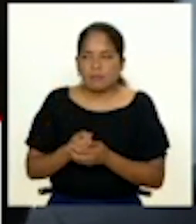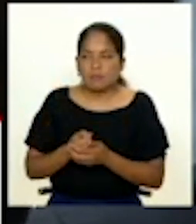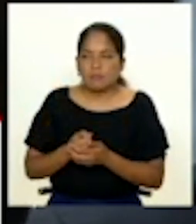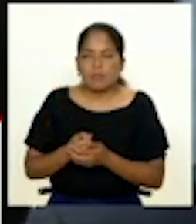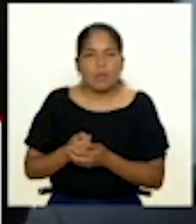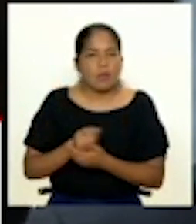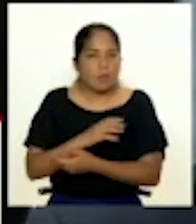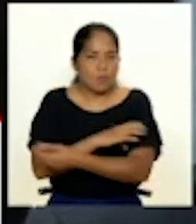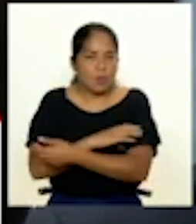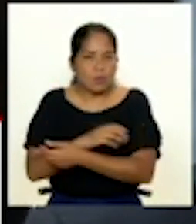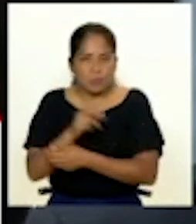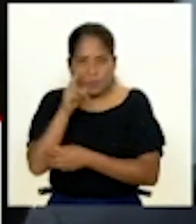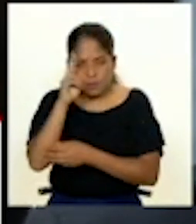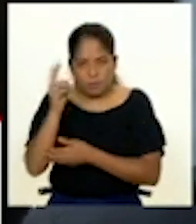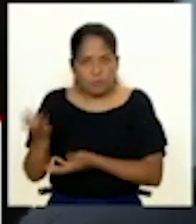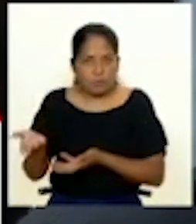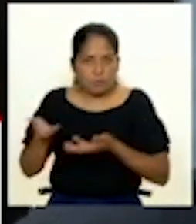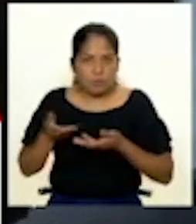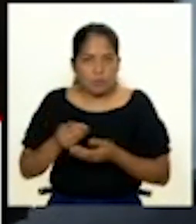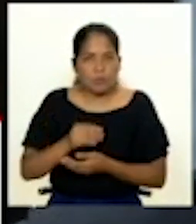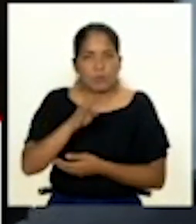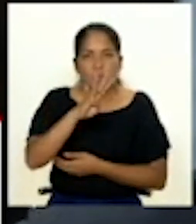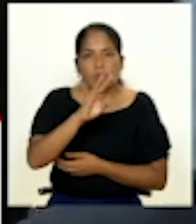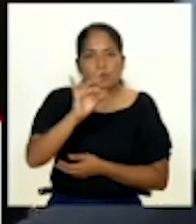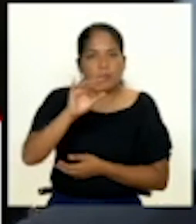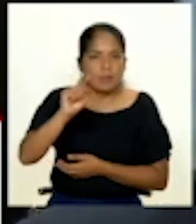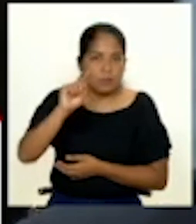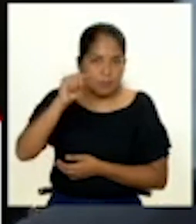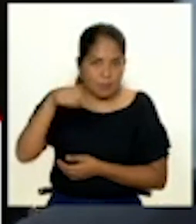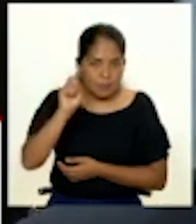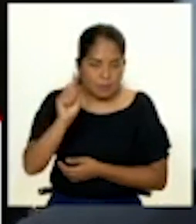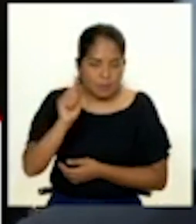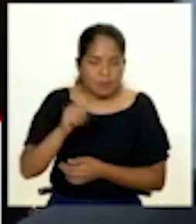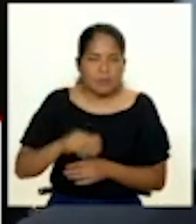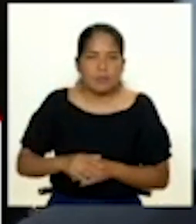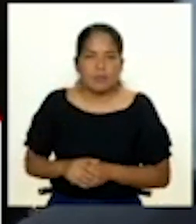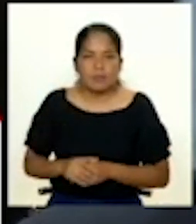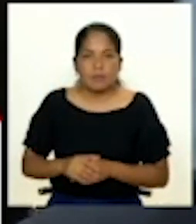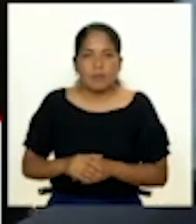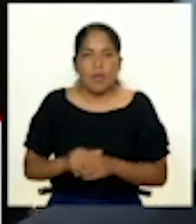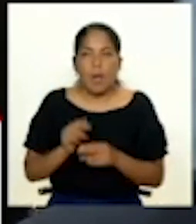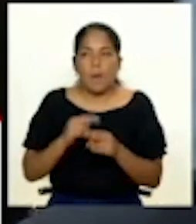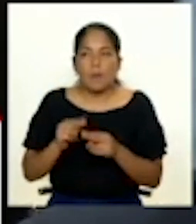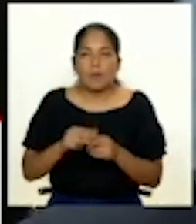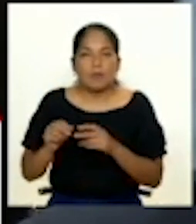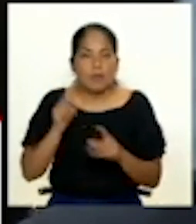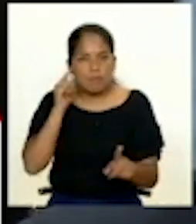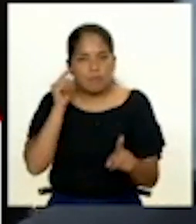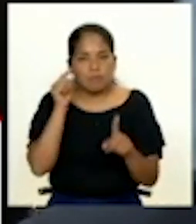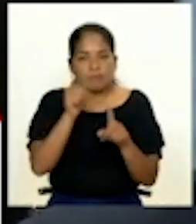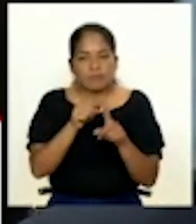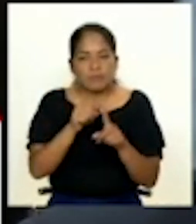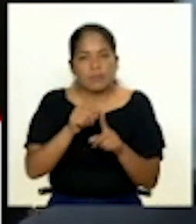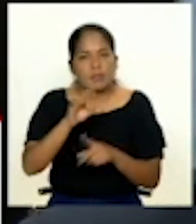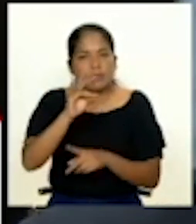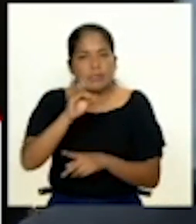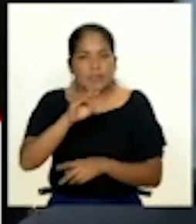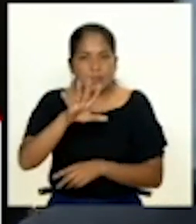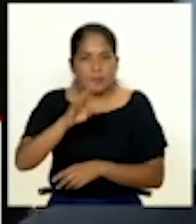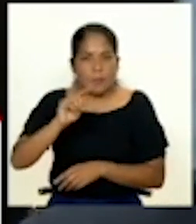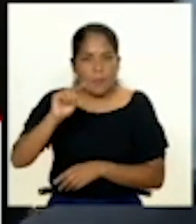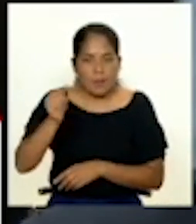Perú, 491 millones, con eso vamos a lograr incrementar 75